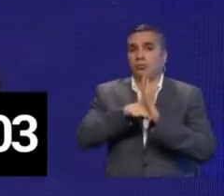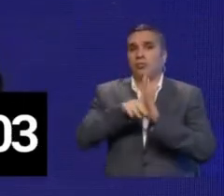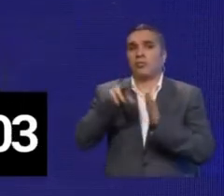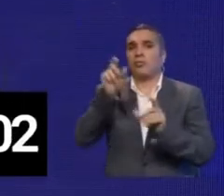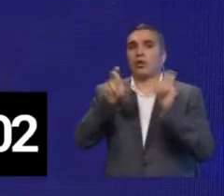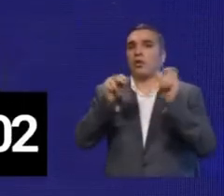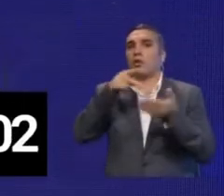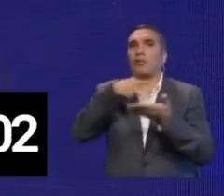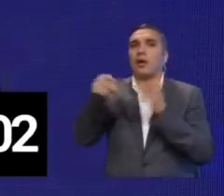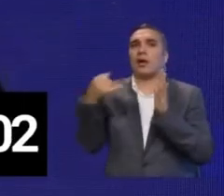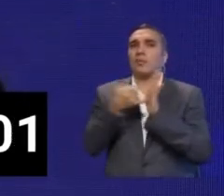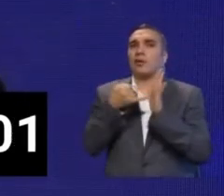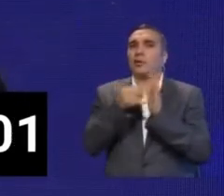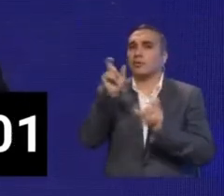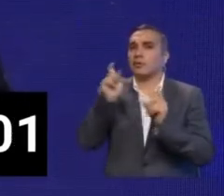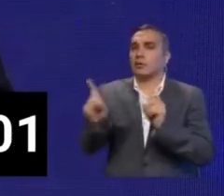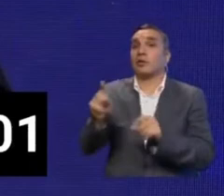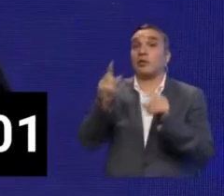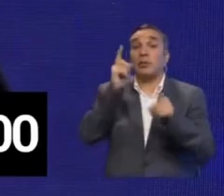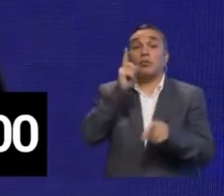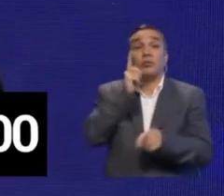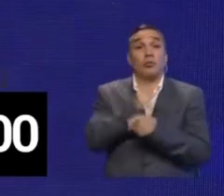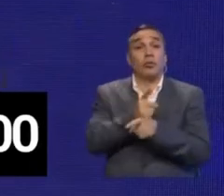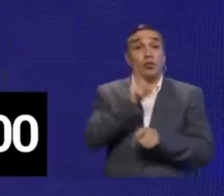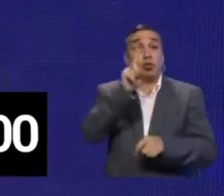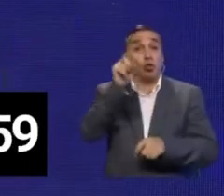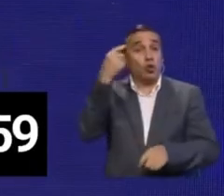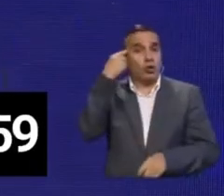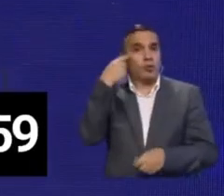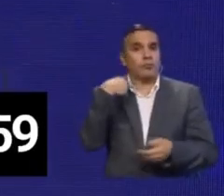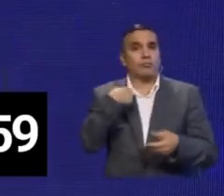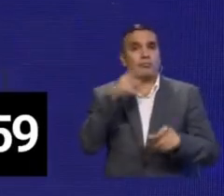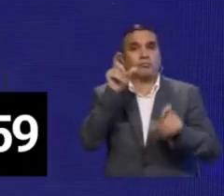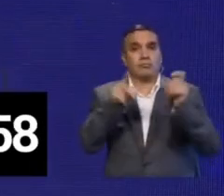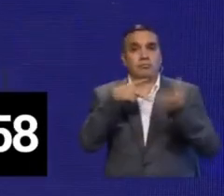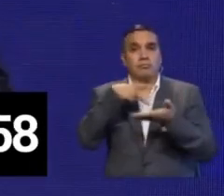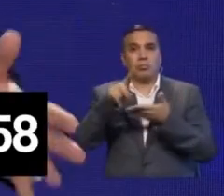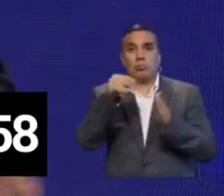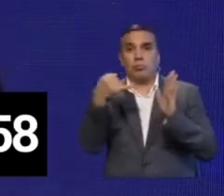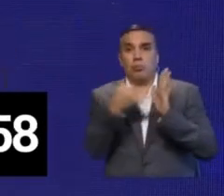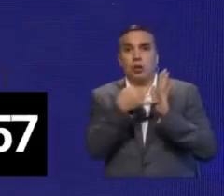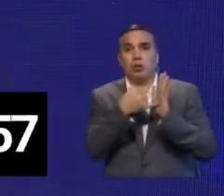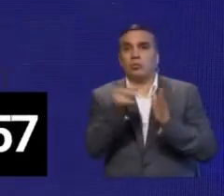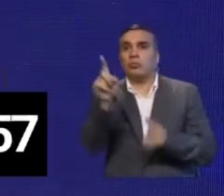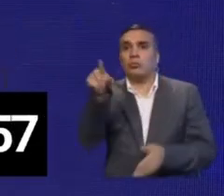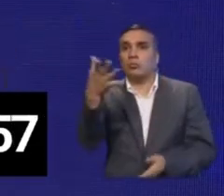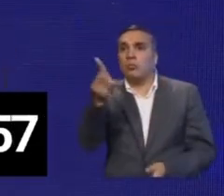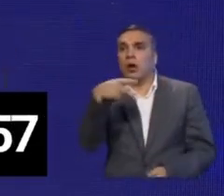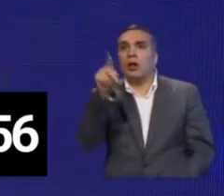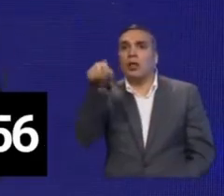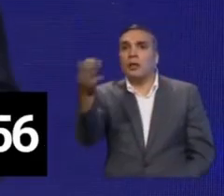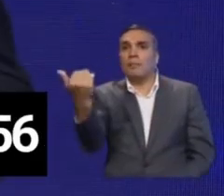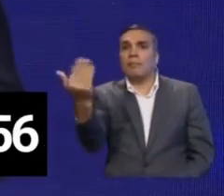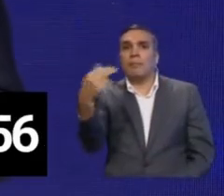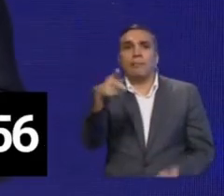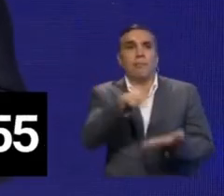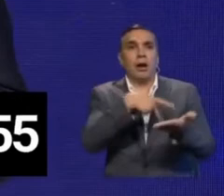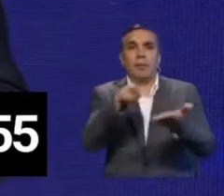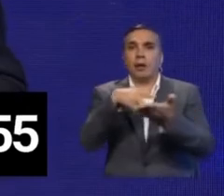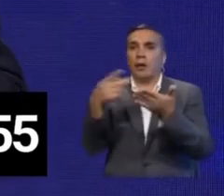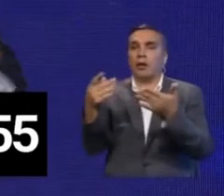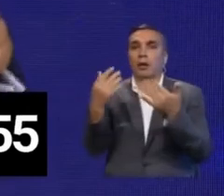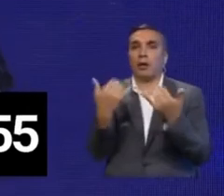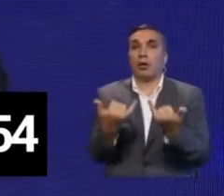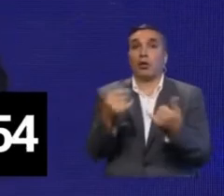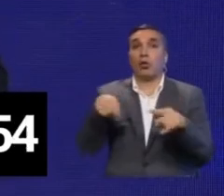evasión tributaria, donde por fin había un gobierno que cobraba los impuestos a los que estaban acostumbrados a evadir. Y hoy,